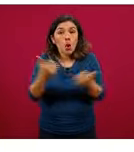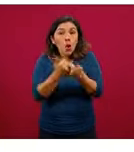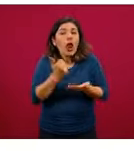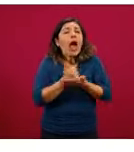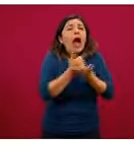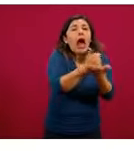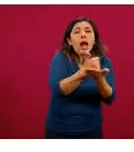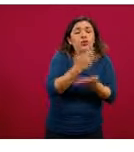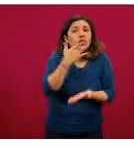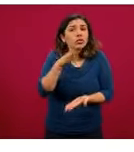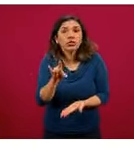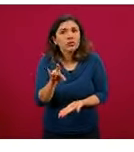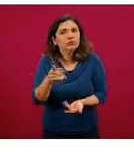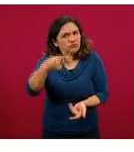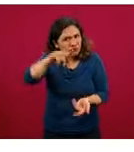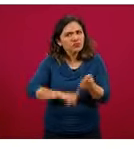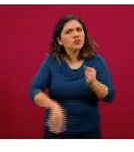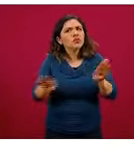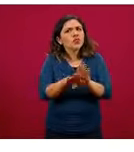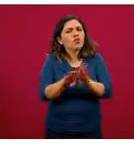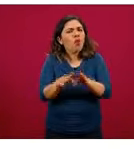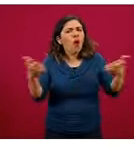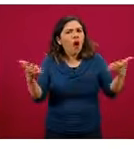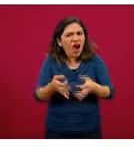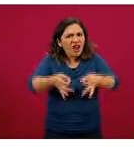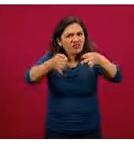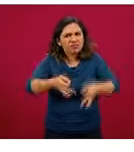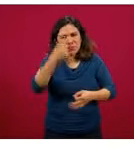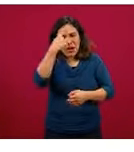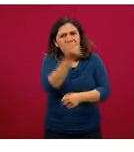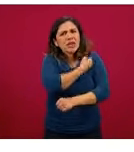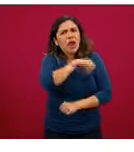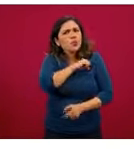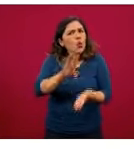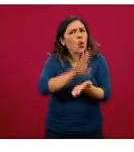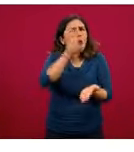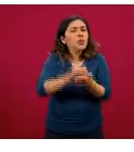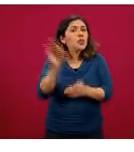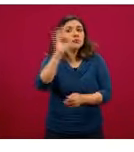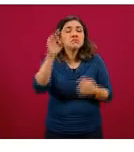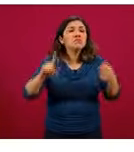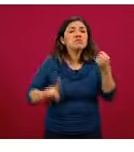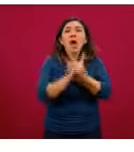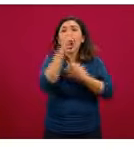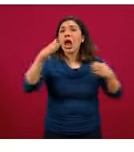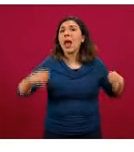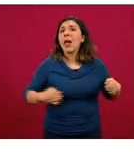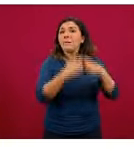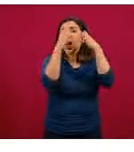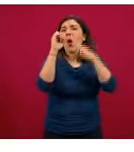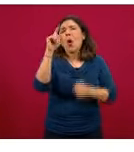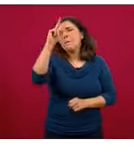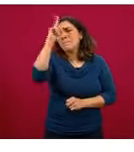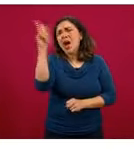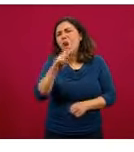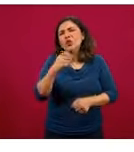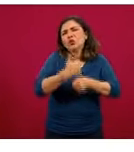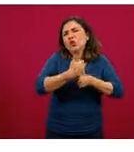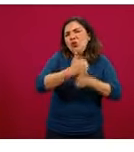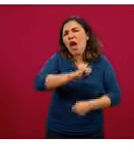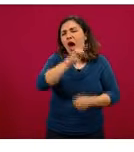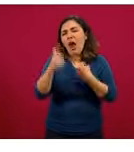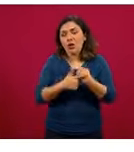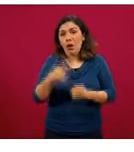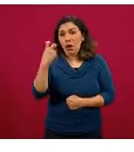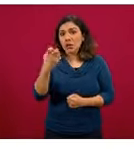asistencial, pero se inserta dentro de un proceso de salud pública ante una emergencia o un desastre. Ya